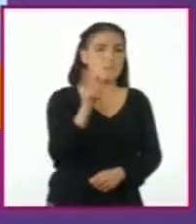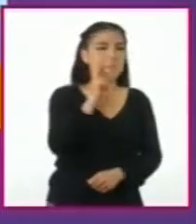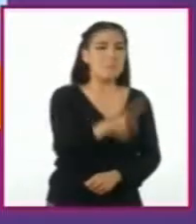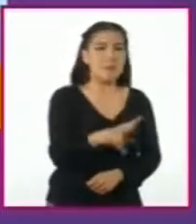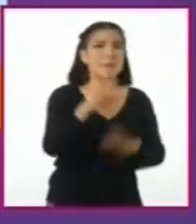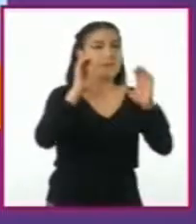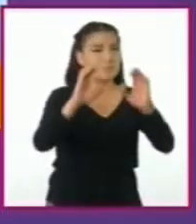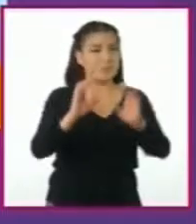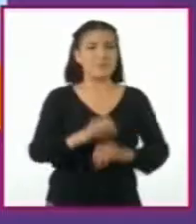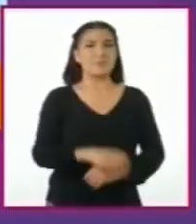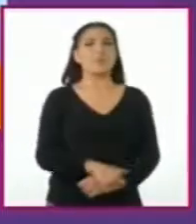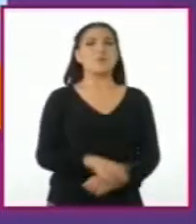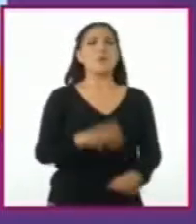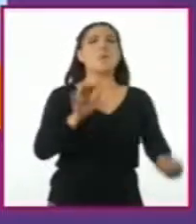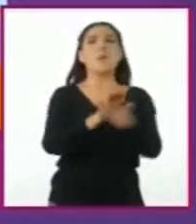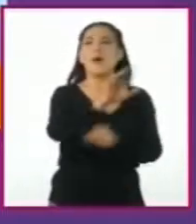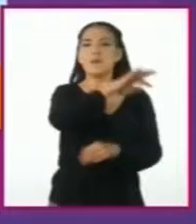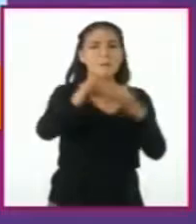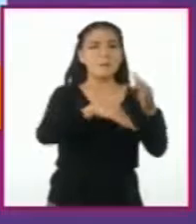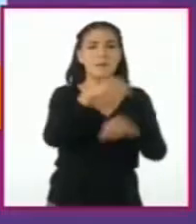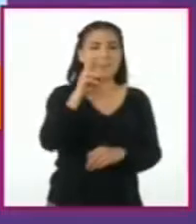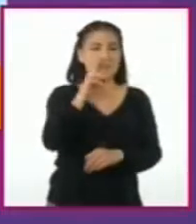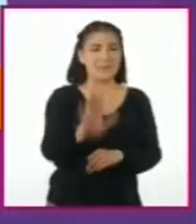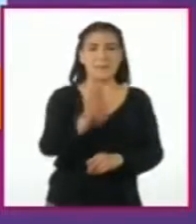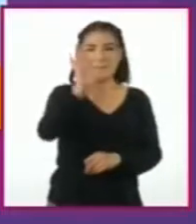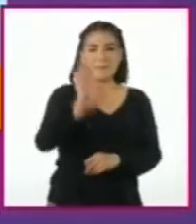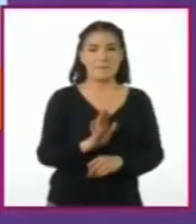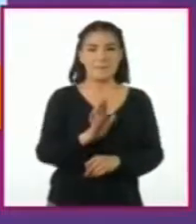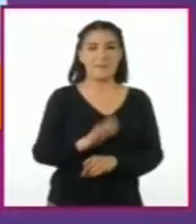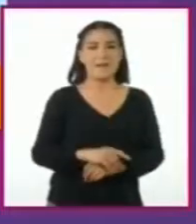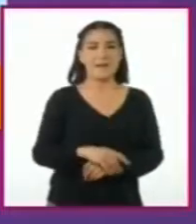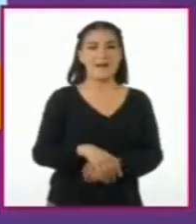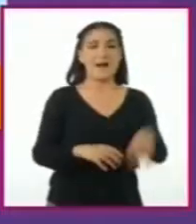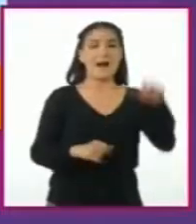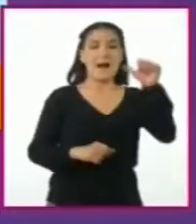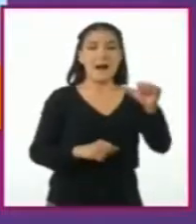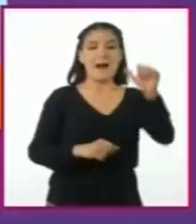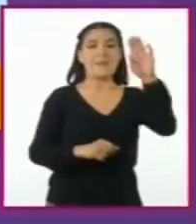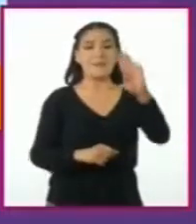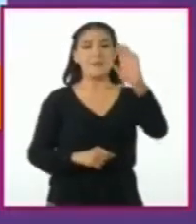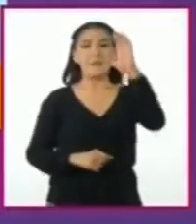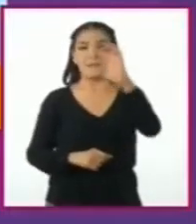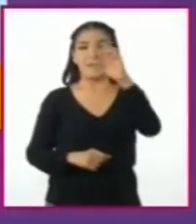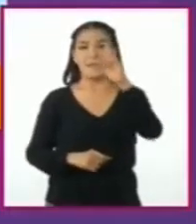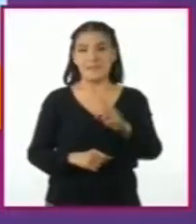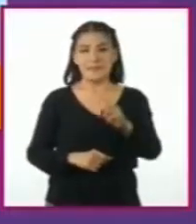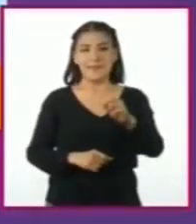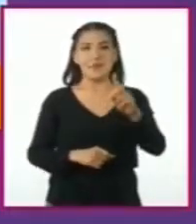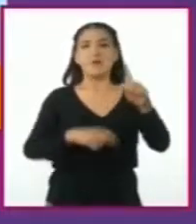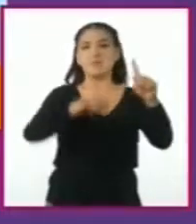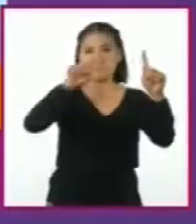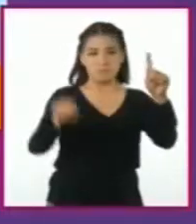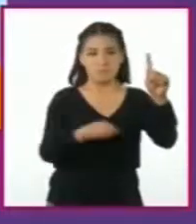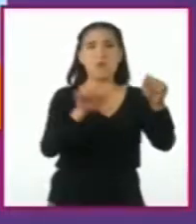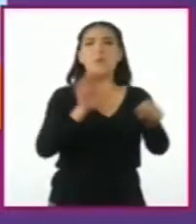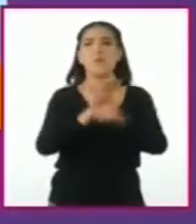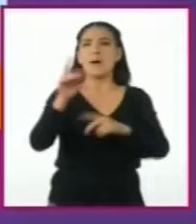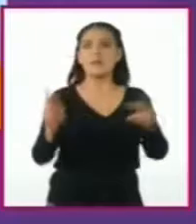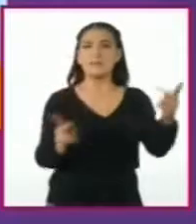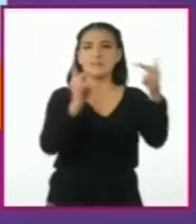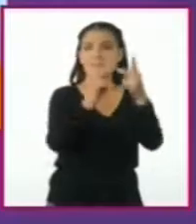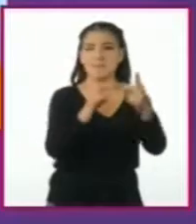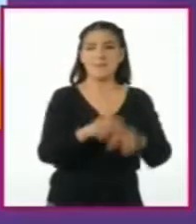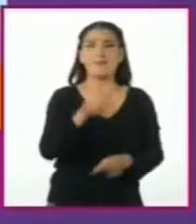cuidadosamente. ¿Cuál de ellos es semejante al cuadrilátero A, B, C, D? ¿Cómo lo